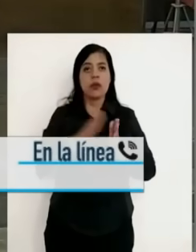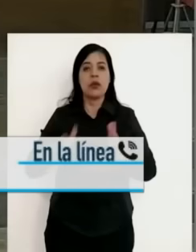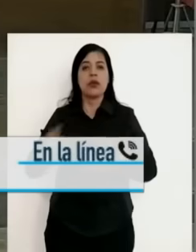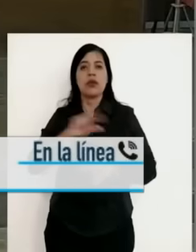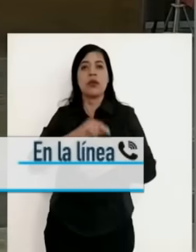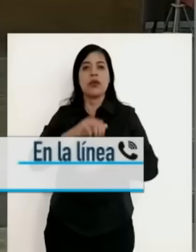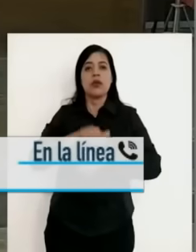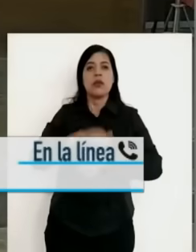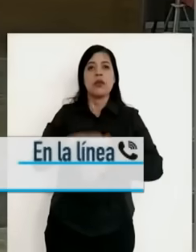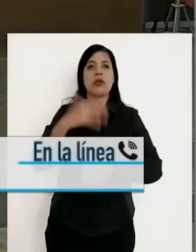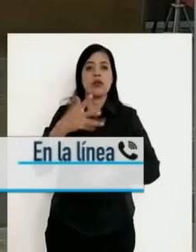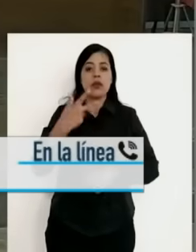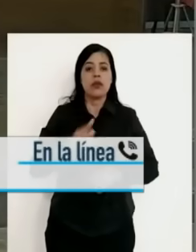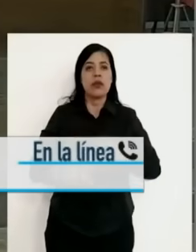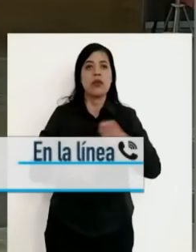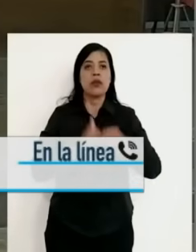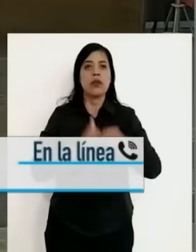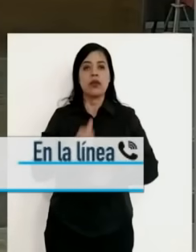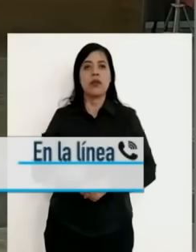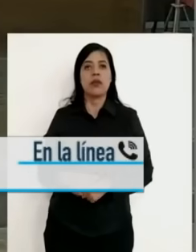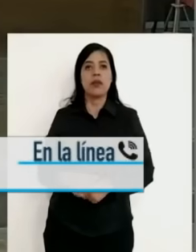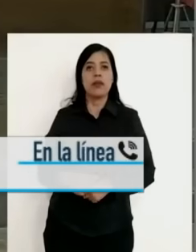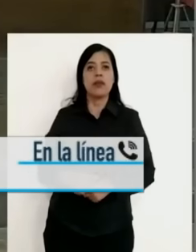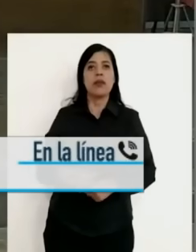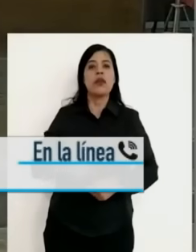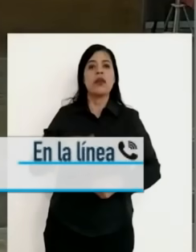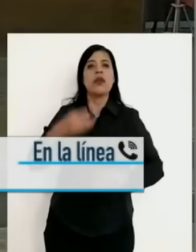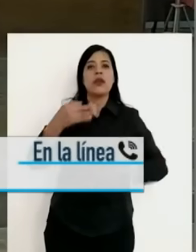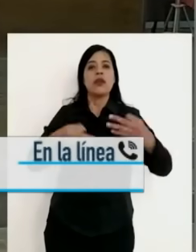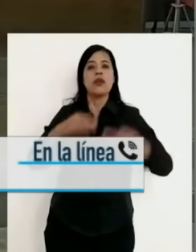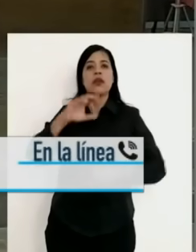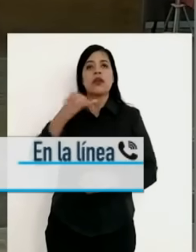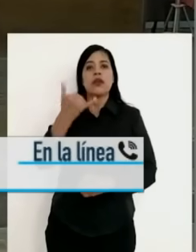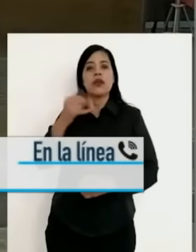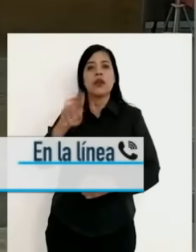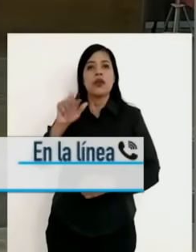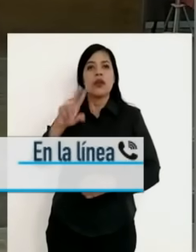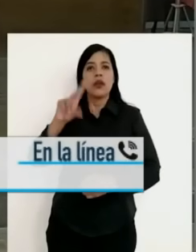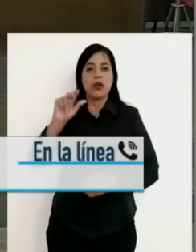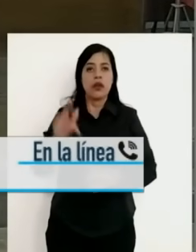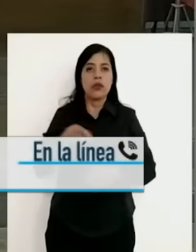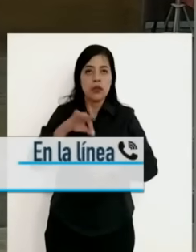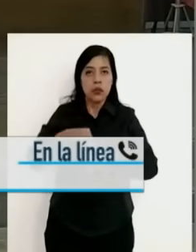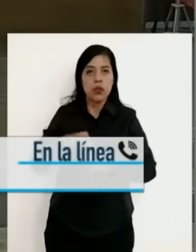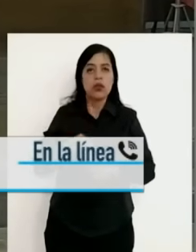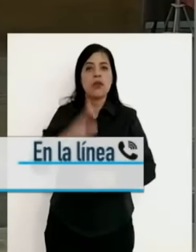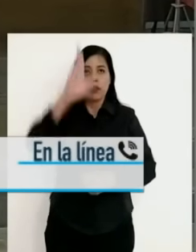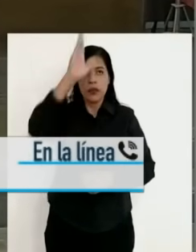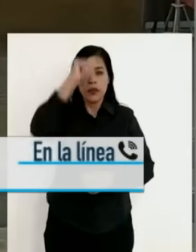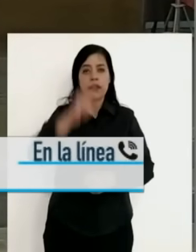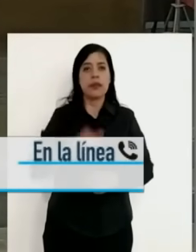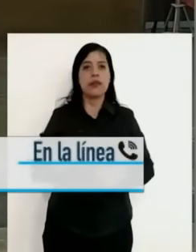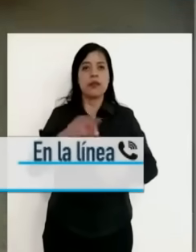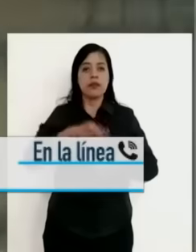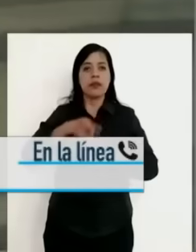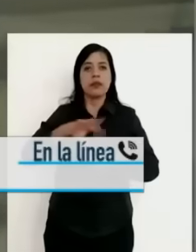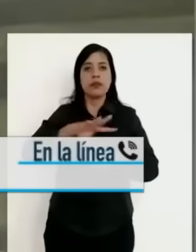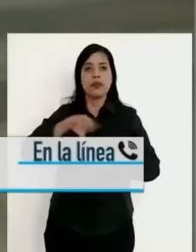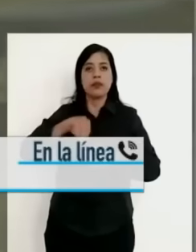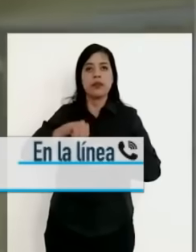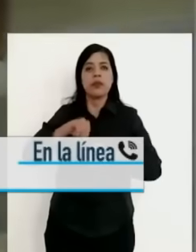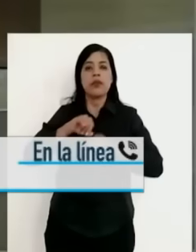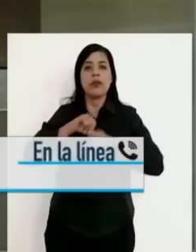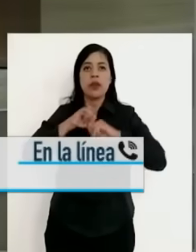la misma. Dice el tribunal que las hojas de impresión dicen 10:50 de la mañana de 20,